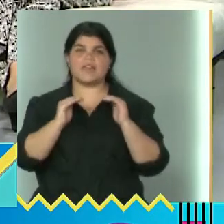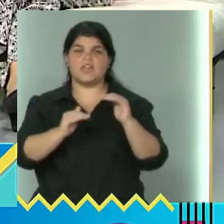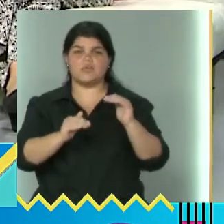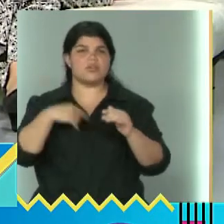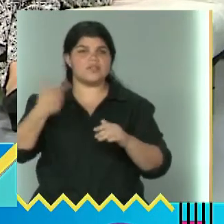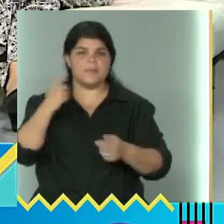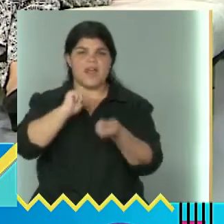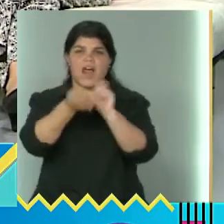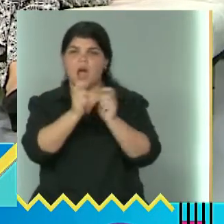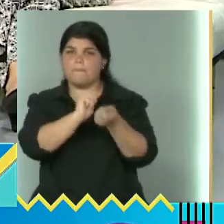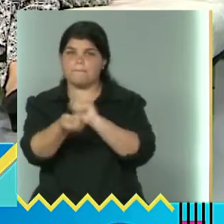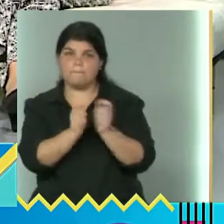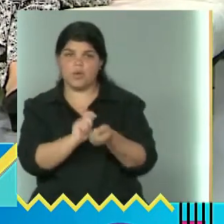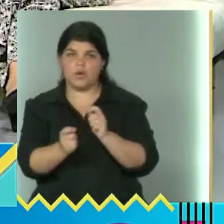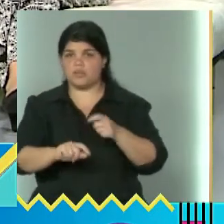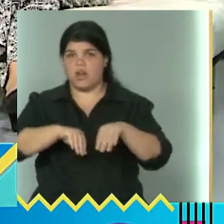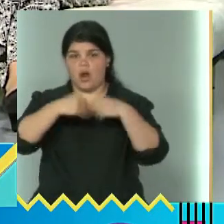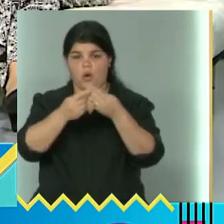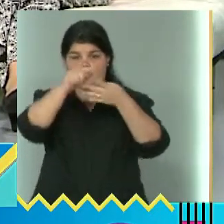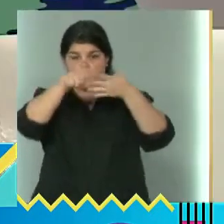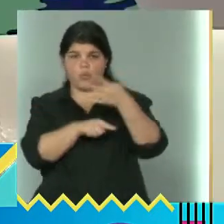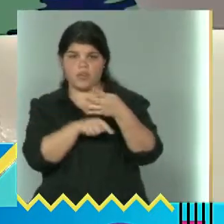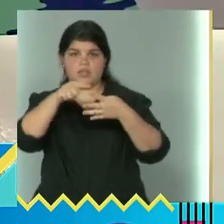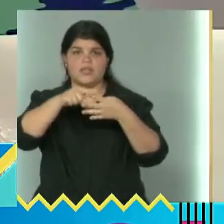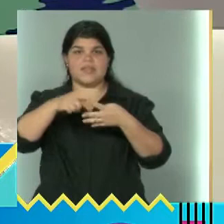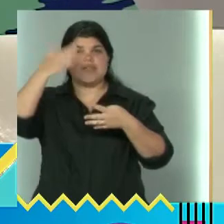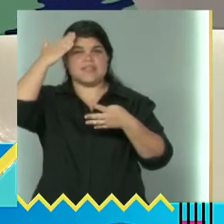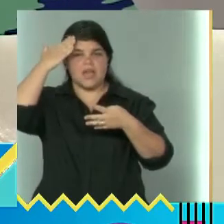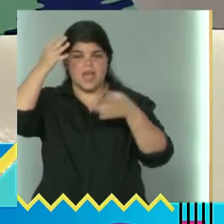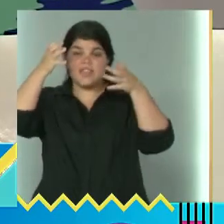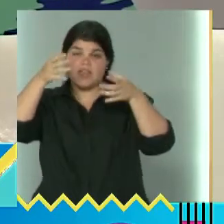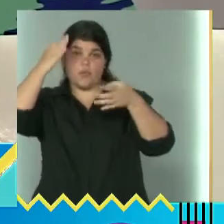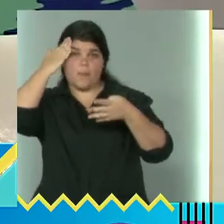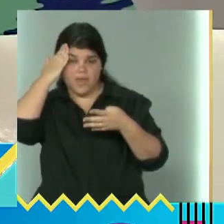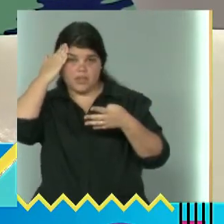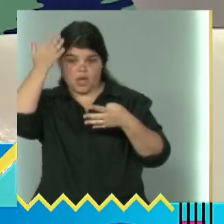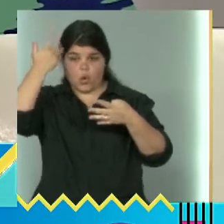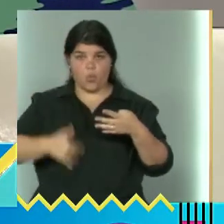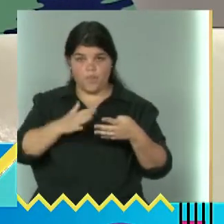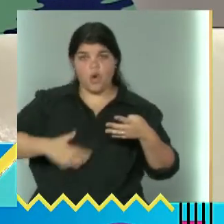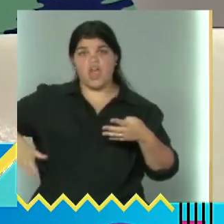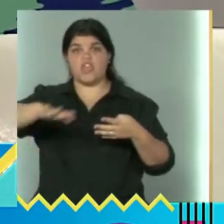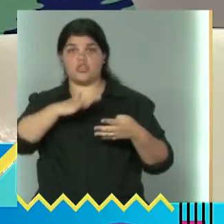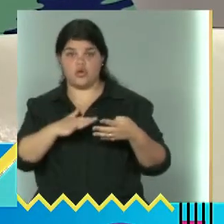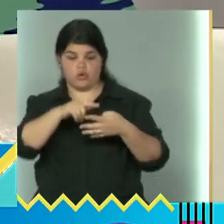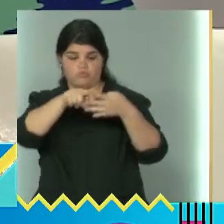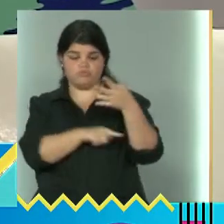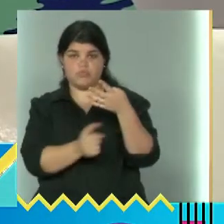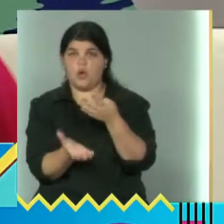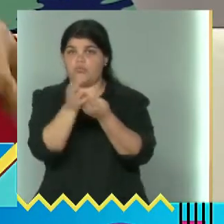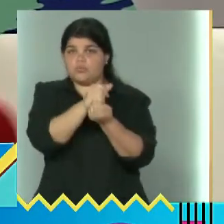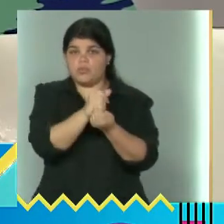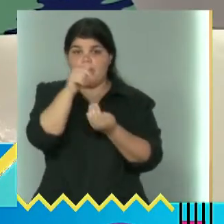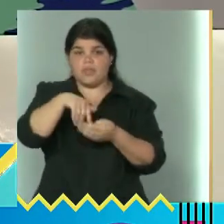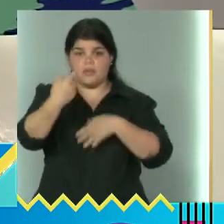un equilibrio dinámico entre estas 4 dimensiones, cerebro, mente, cuerpo, entorno, y si quiere, en un momento determinado,